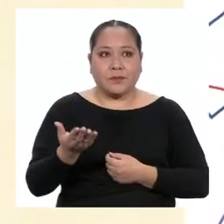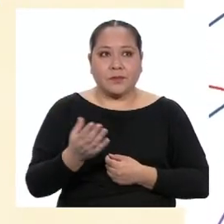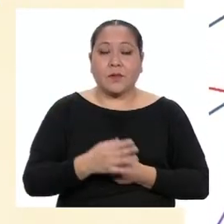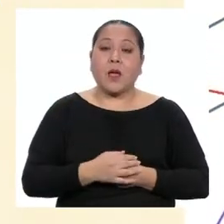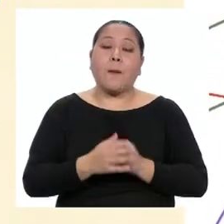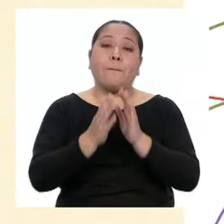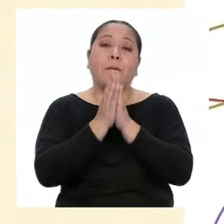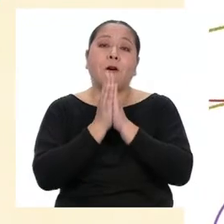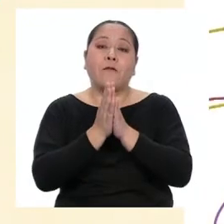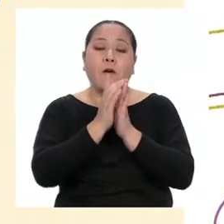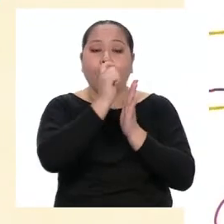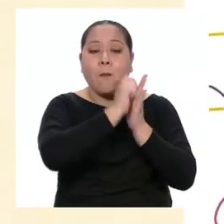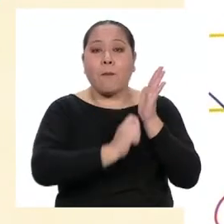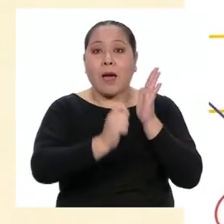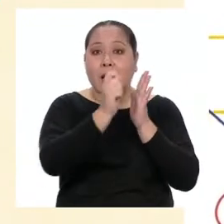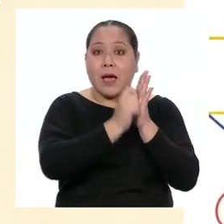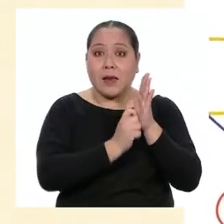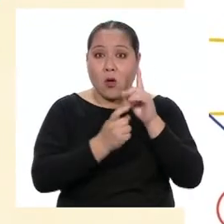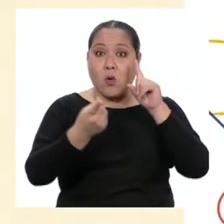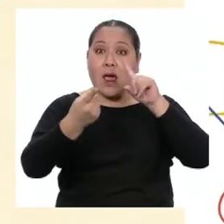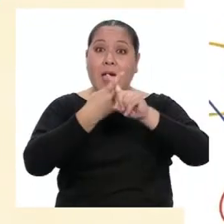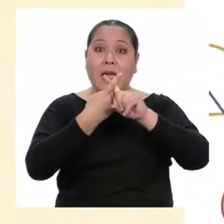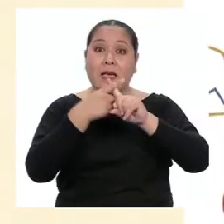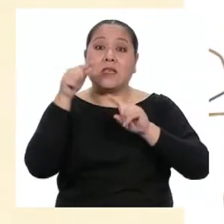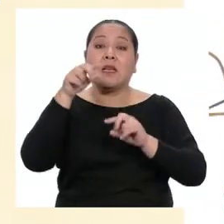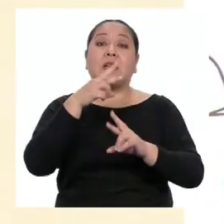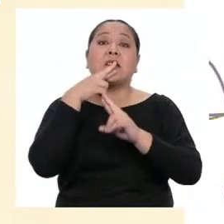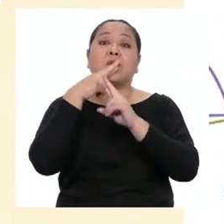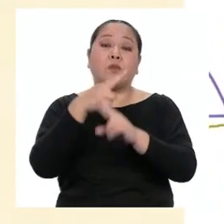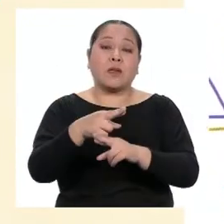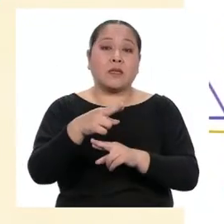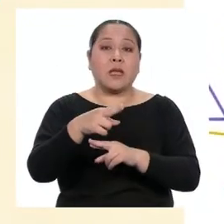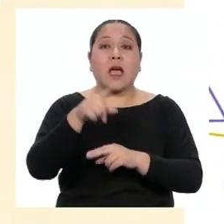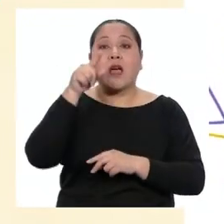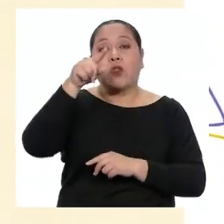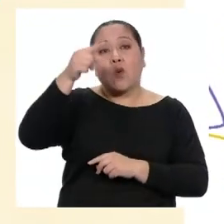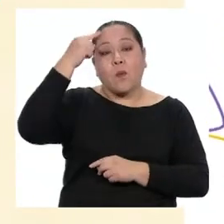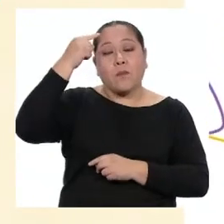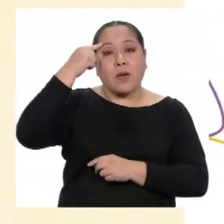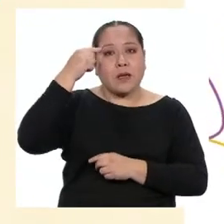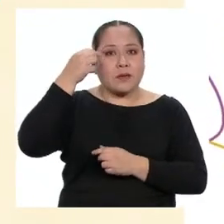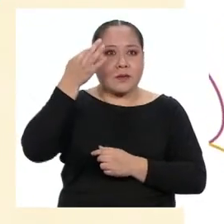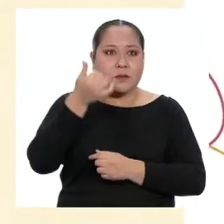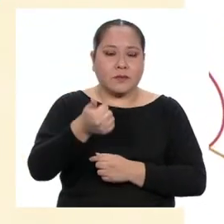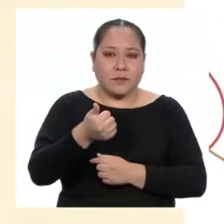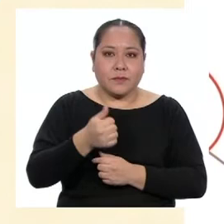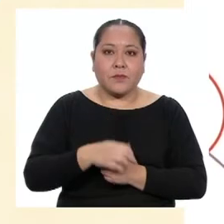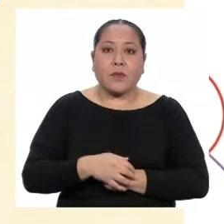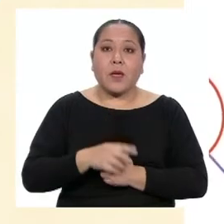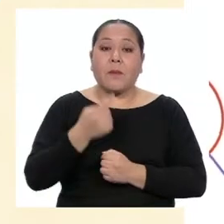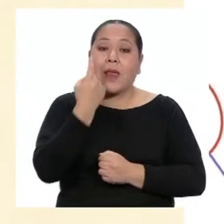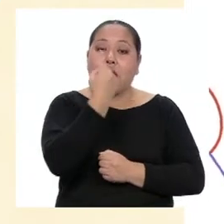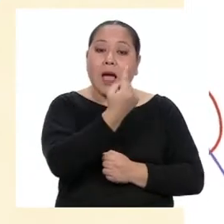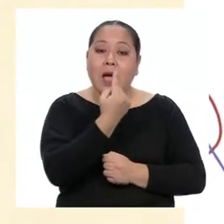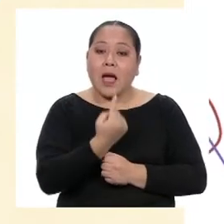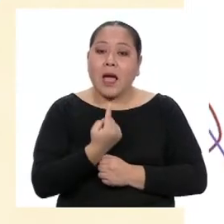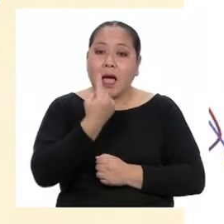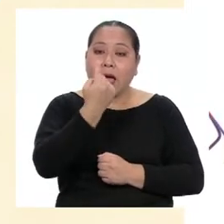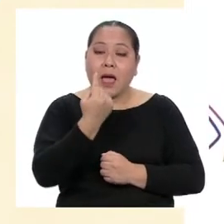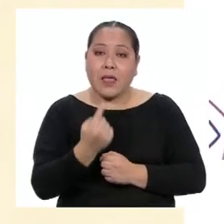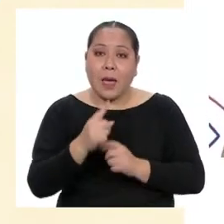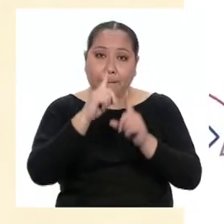por favor, marca con una X la respuesta que tú creas conveniente para cada una de las preguntas